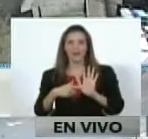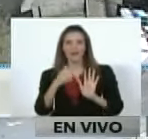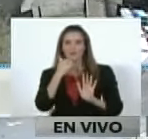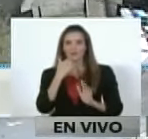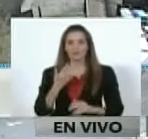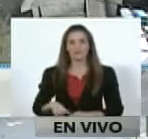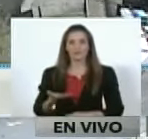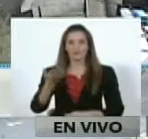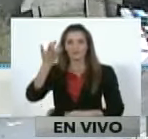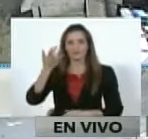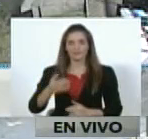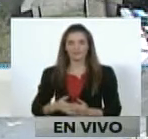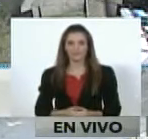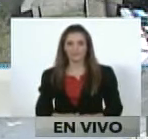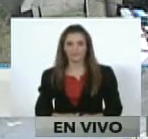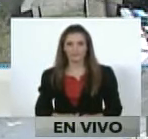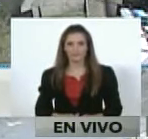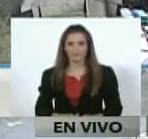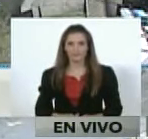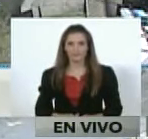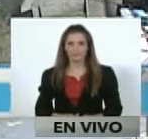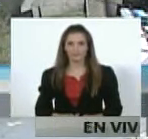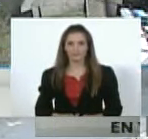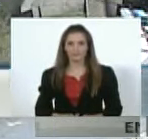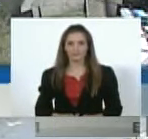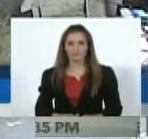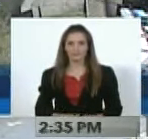vida pública y política en